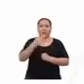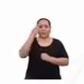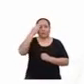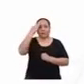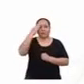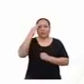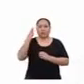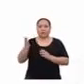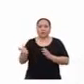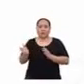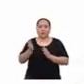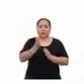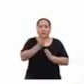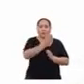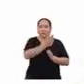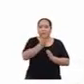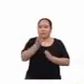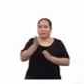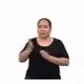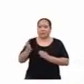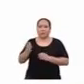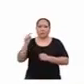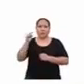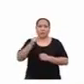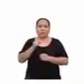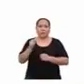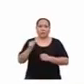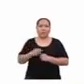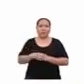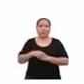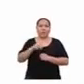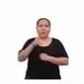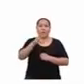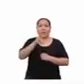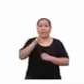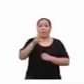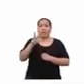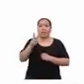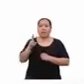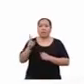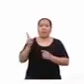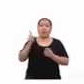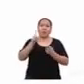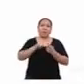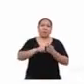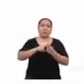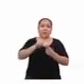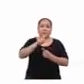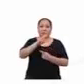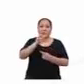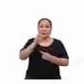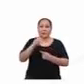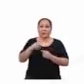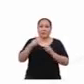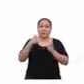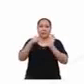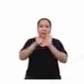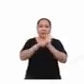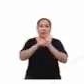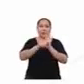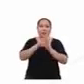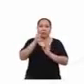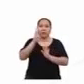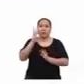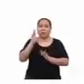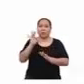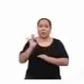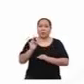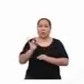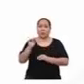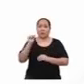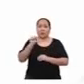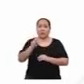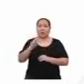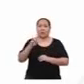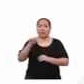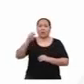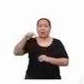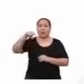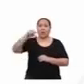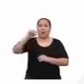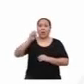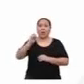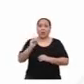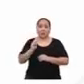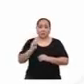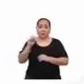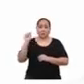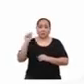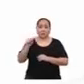la variable. En este caso se puede mover de 32 a 100. Si restamos tenemos 68 y ese es el rango de la